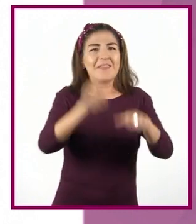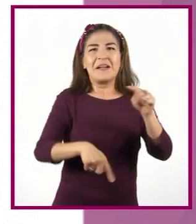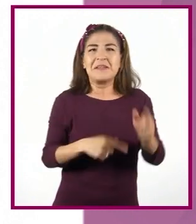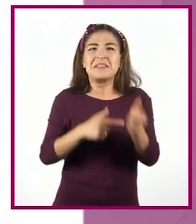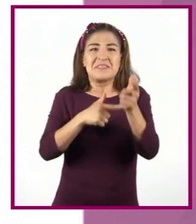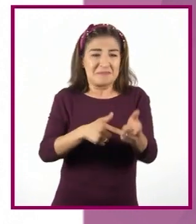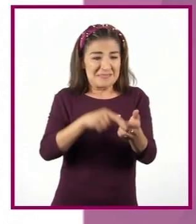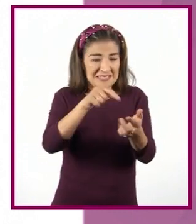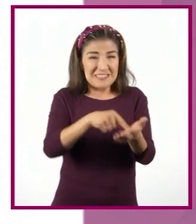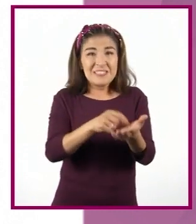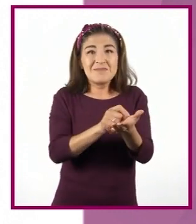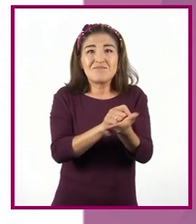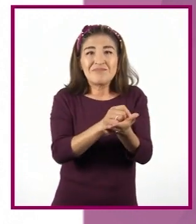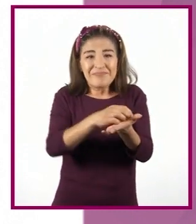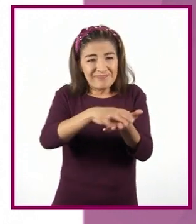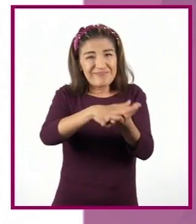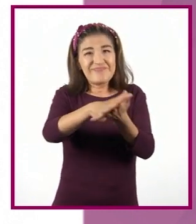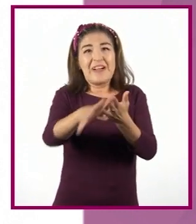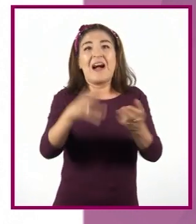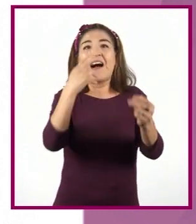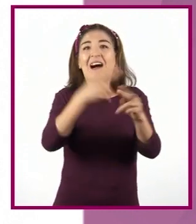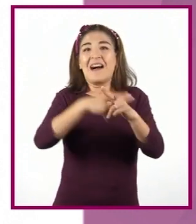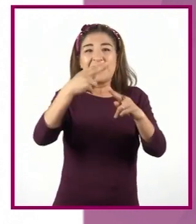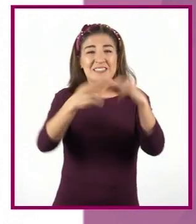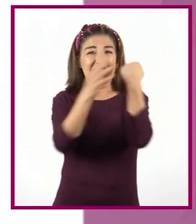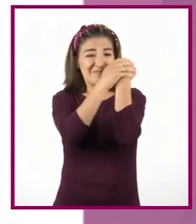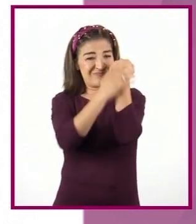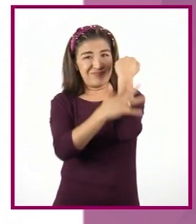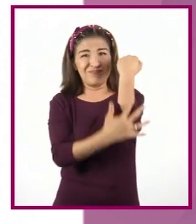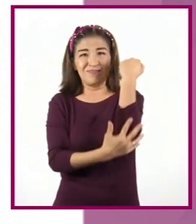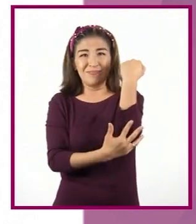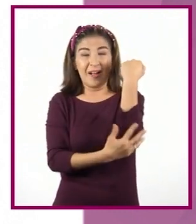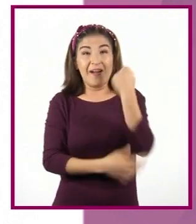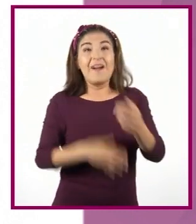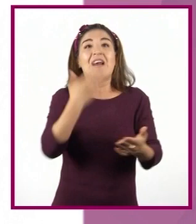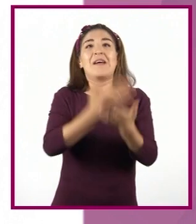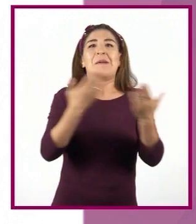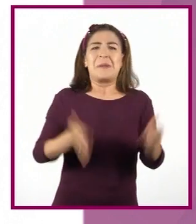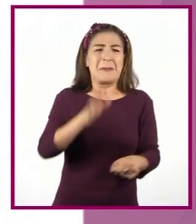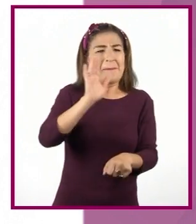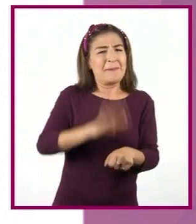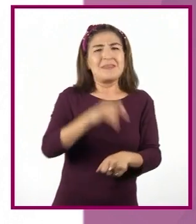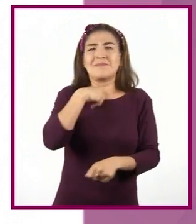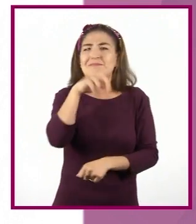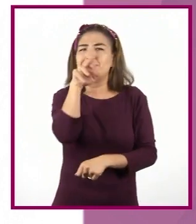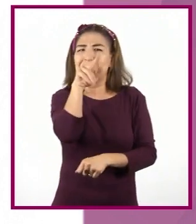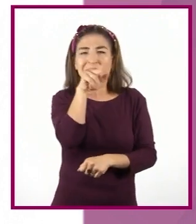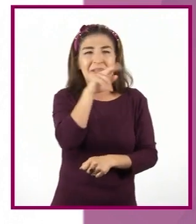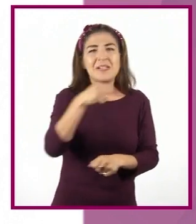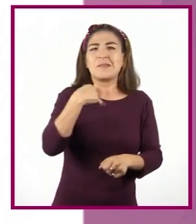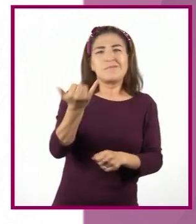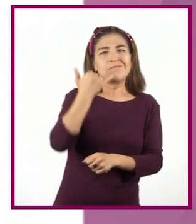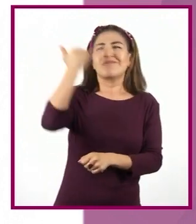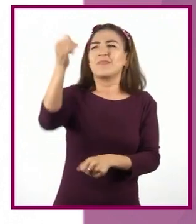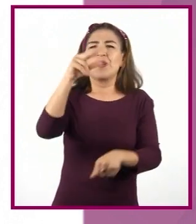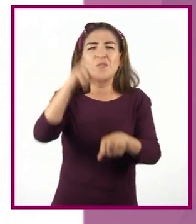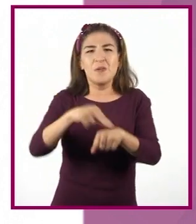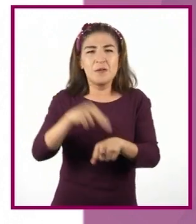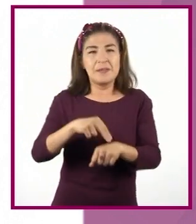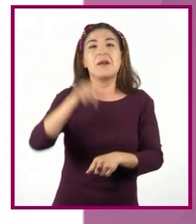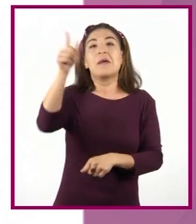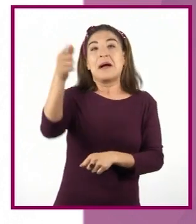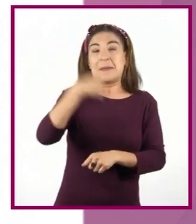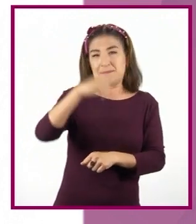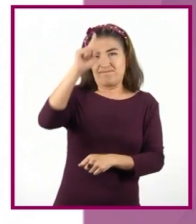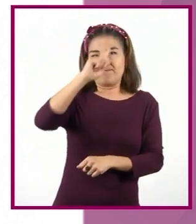mancha creció y me invadió hasta los codos. Ahora, más preocupado que molesto, llamé al doctor y me recomendó